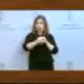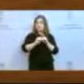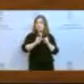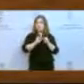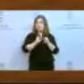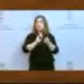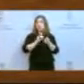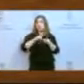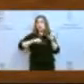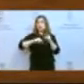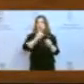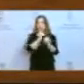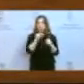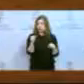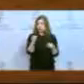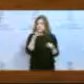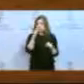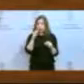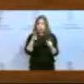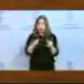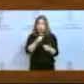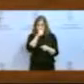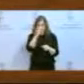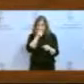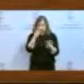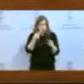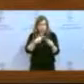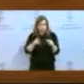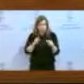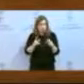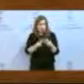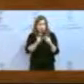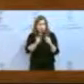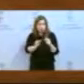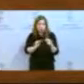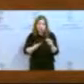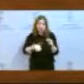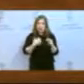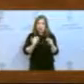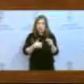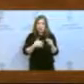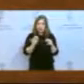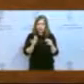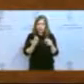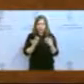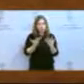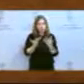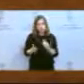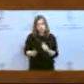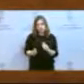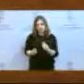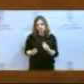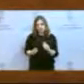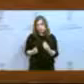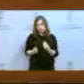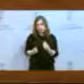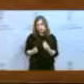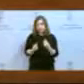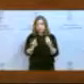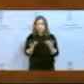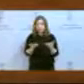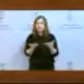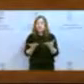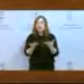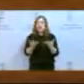socialistas estos debates de su política social les molesta mucho, les resulta muy incómodo.